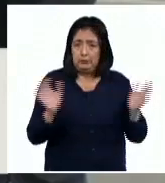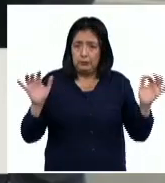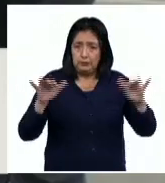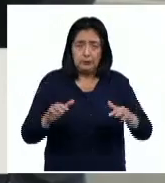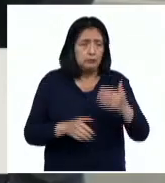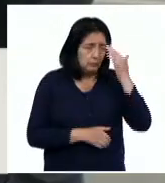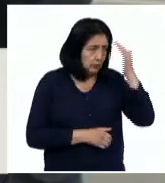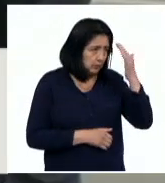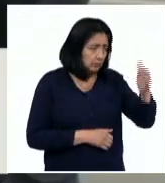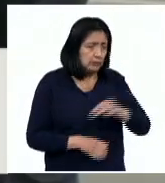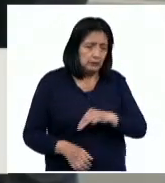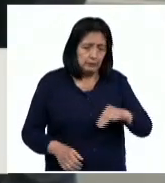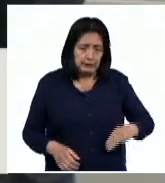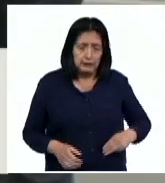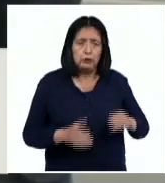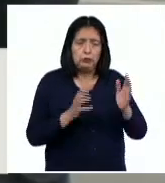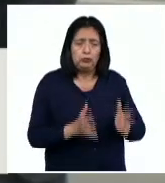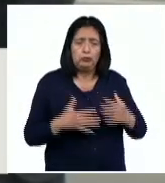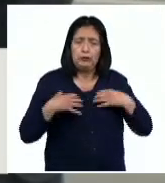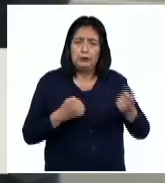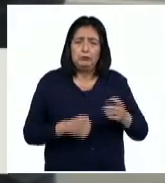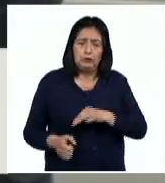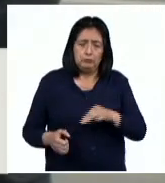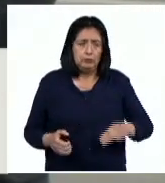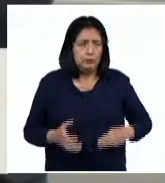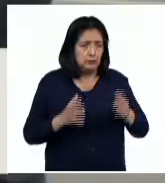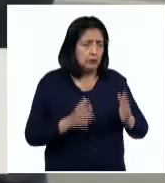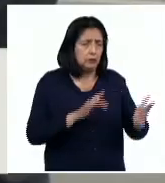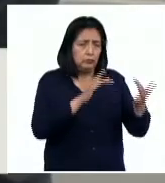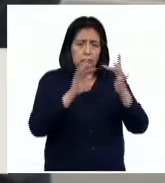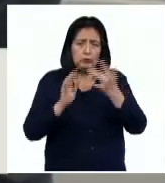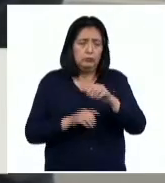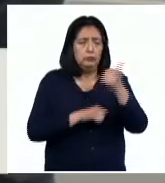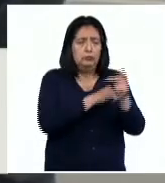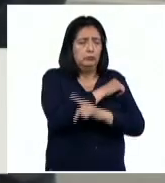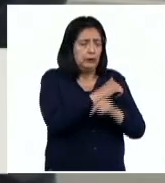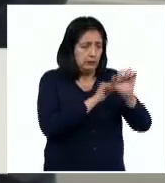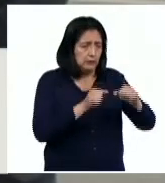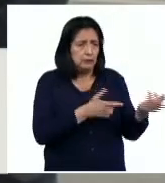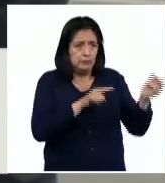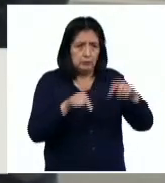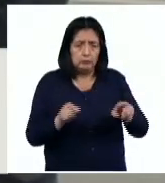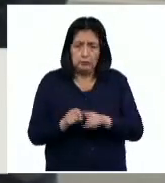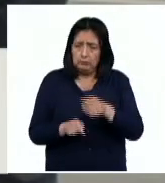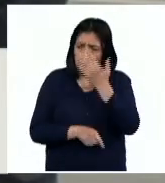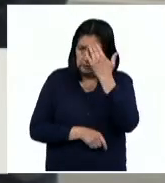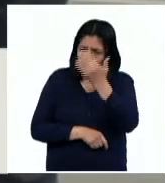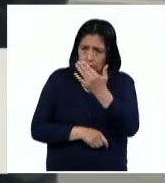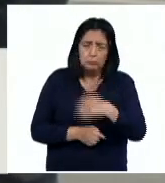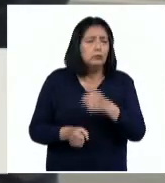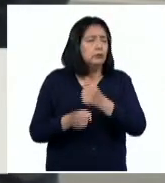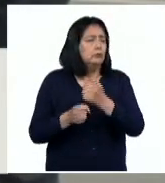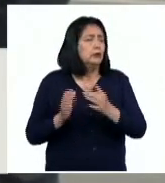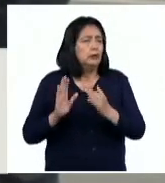Un saludo para el ministro de Salud y el ministro de Relaciones Exteriores que hoy me acompañan, como también a los